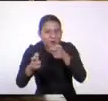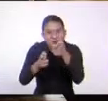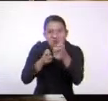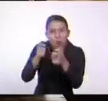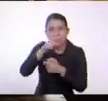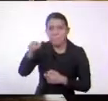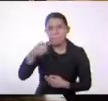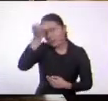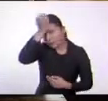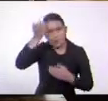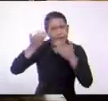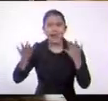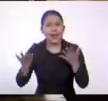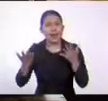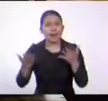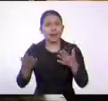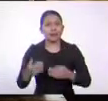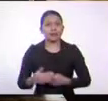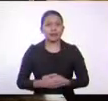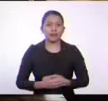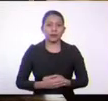error aislado.